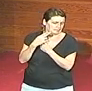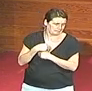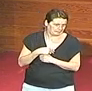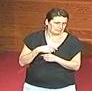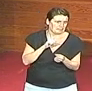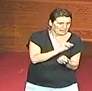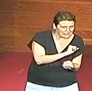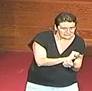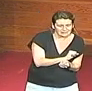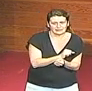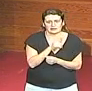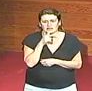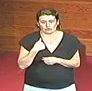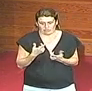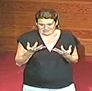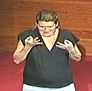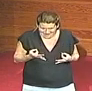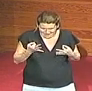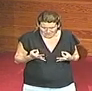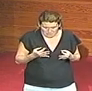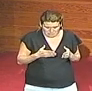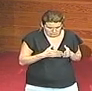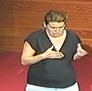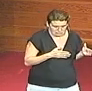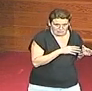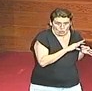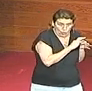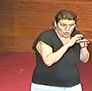margen tiene real la Unión Europea para proteger a un periodista?